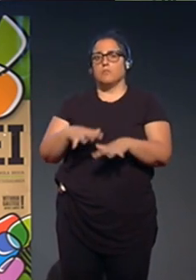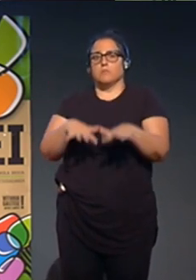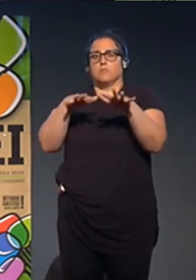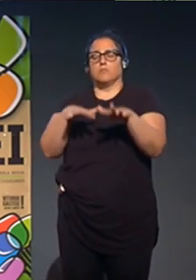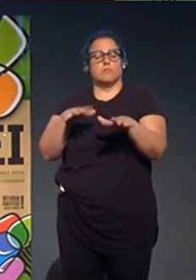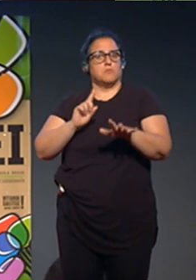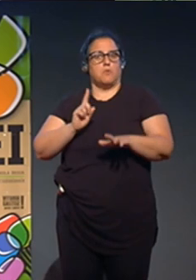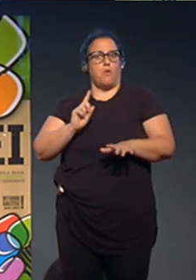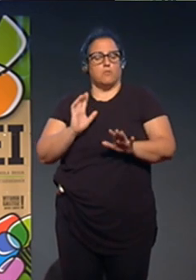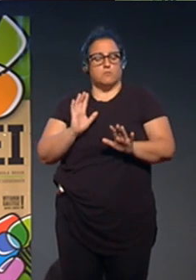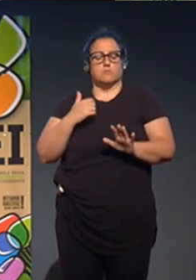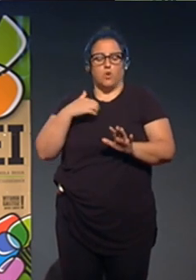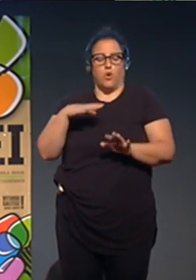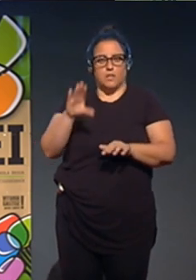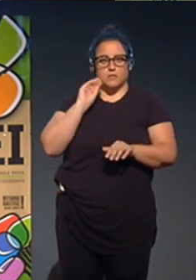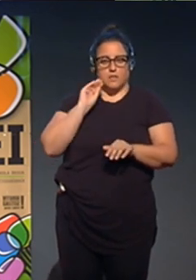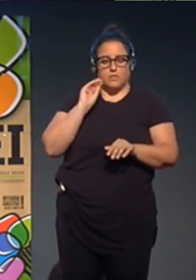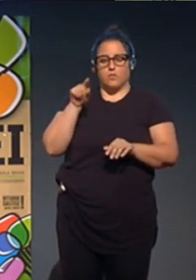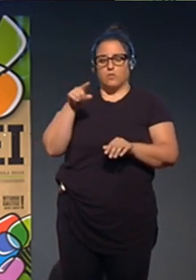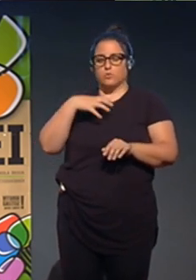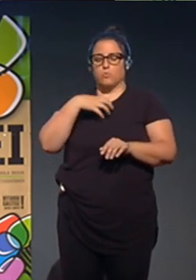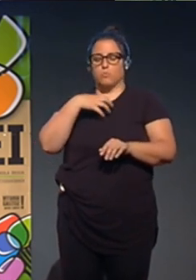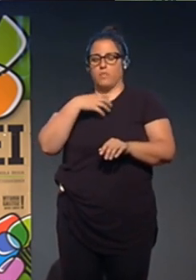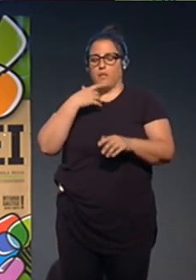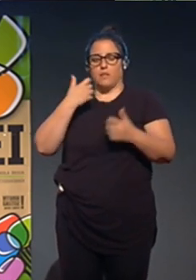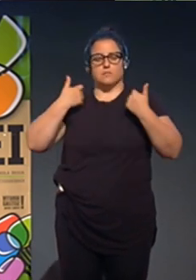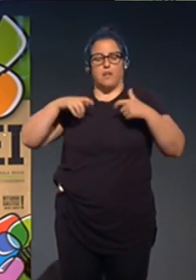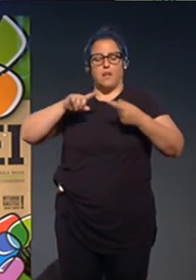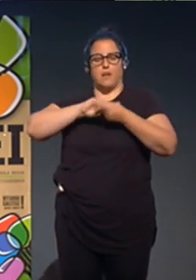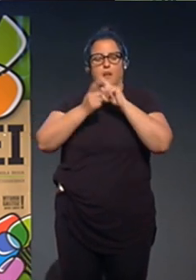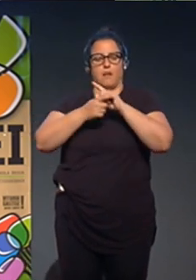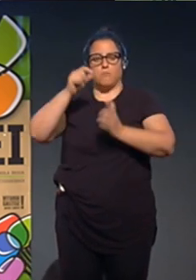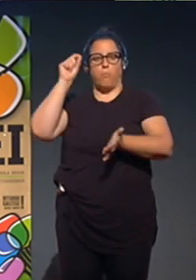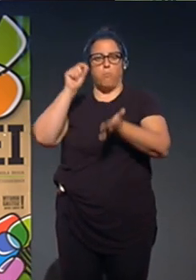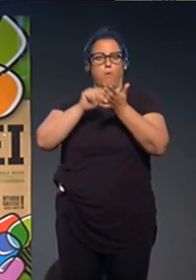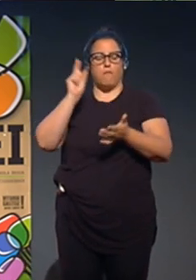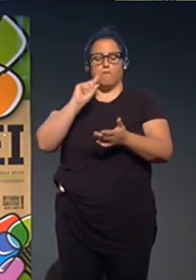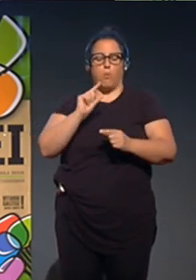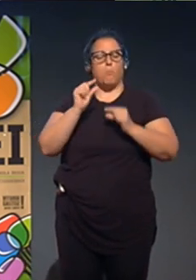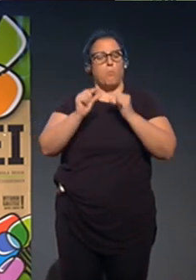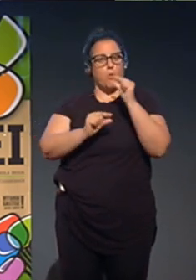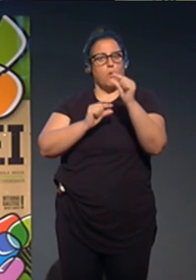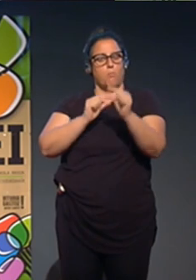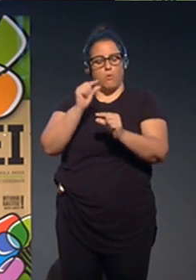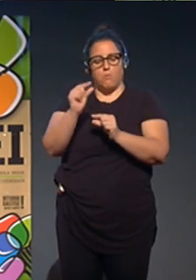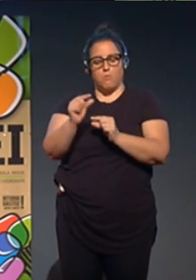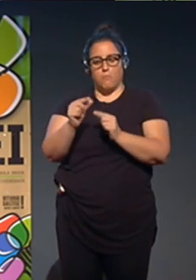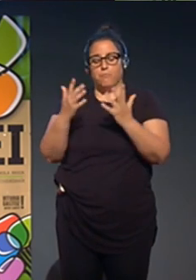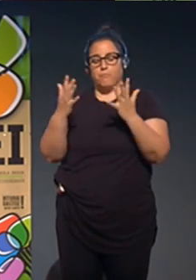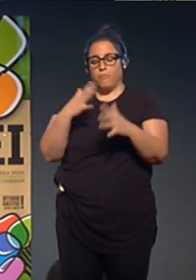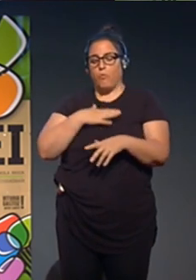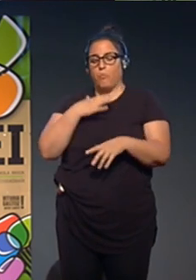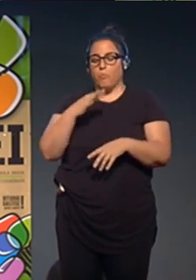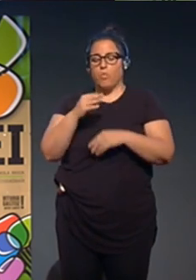ya no lo entiendo y eso no puede ser una cosa de la noche a la mañana tiene que ser una cosa paulatina y lo que se puede hacer